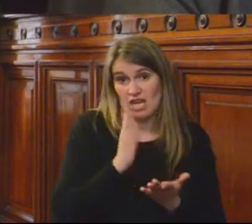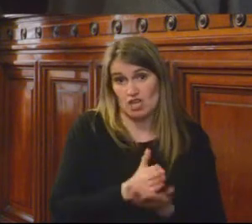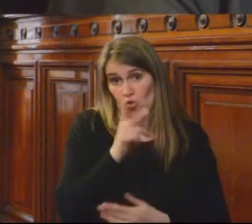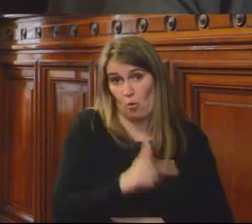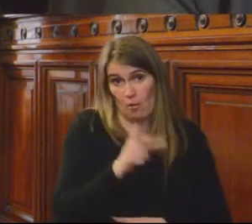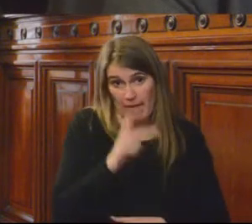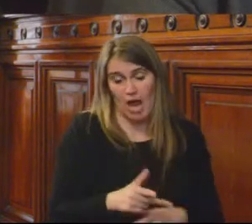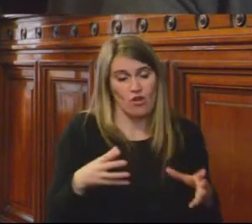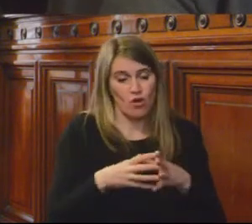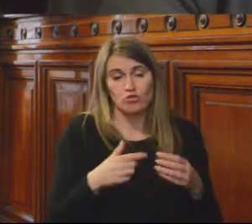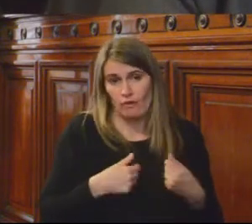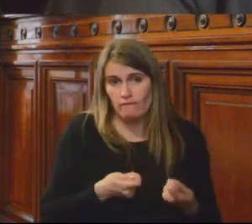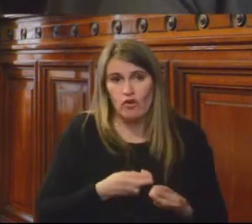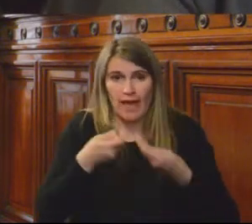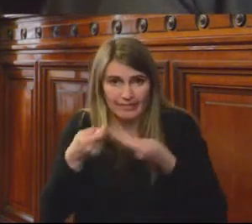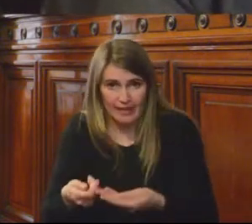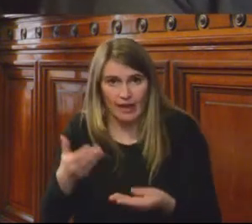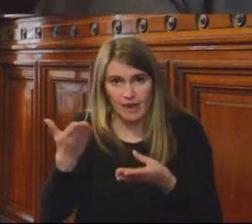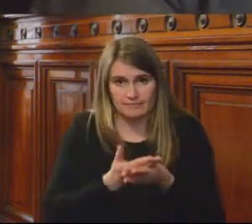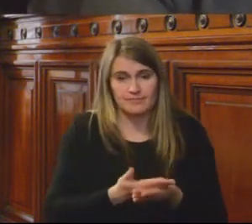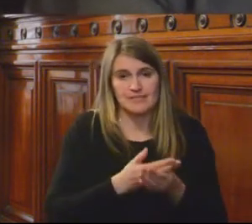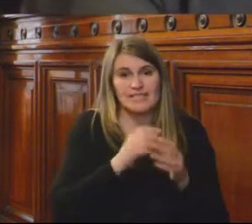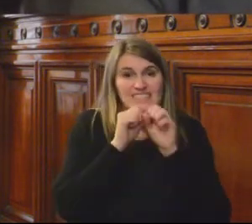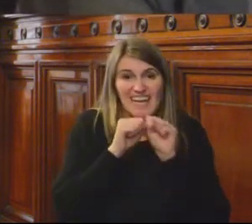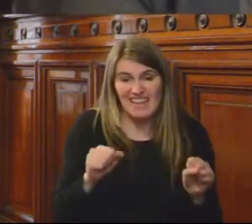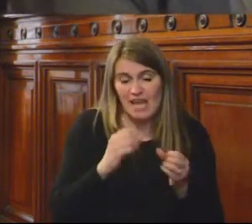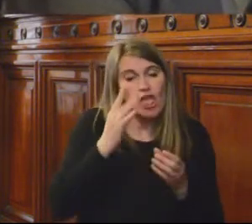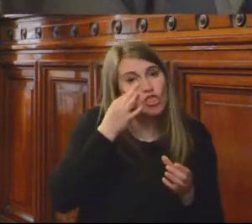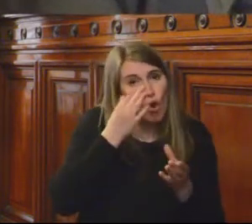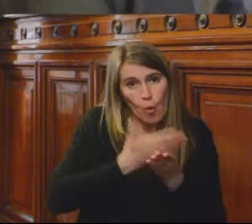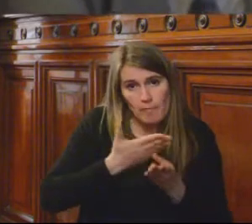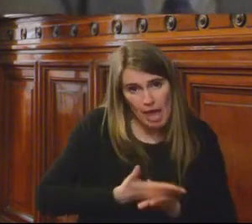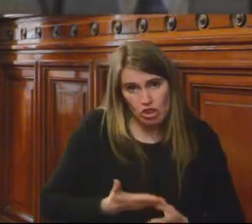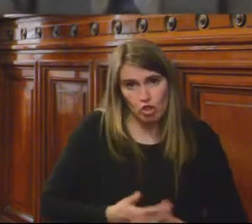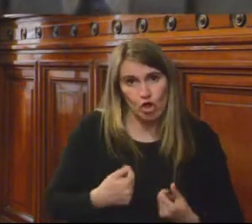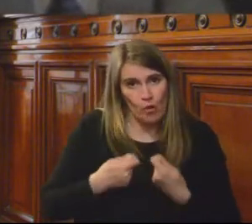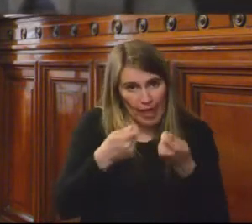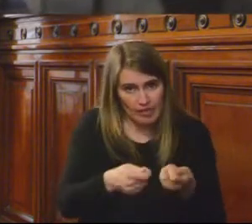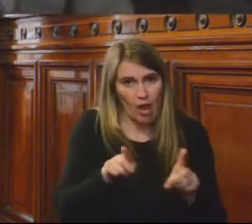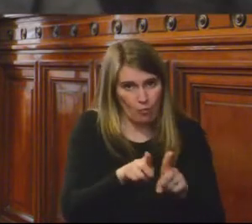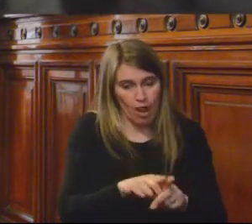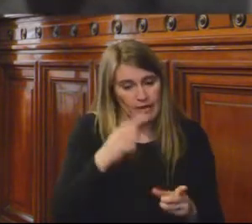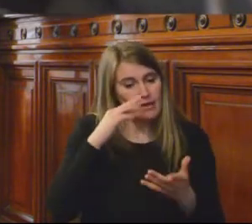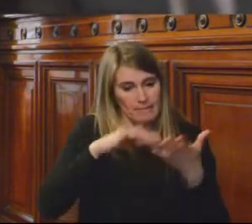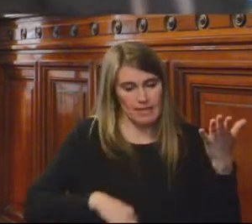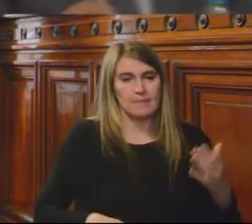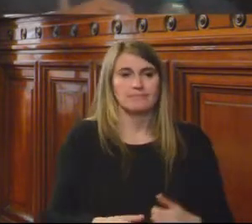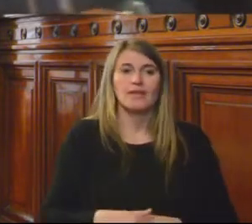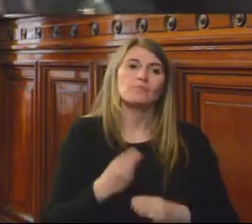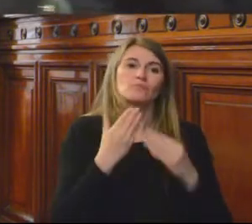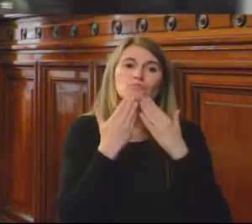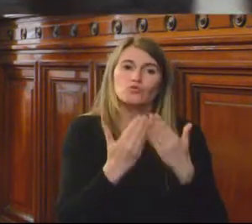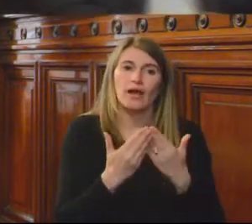y vamos a entregar de todos modos ante la Secretaría todos estos documentos que prueban nuestras afirmaciones. Muchas gracias. Muchas gracias. La palabra para el